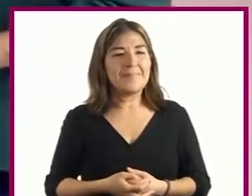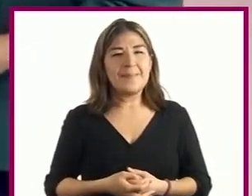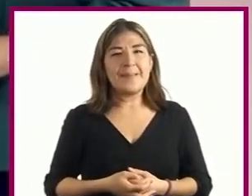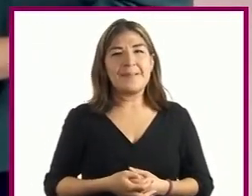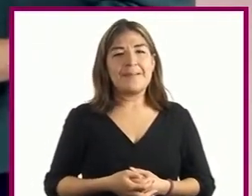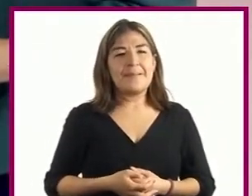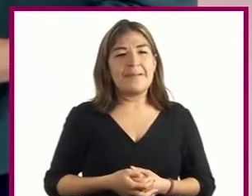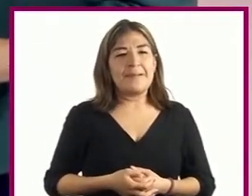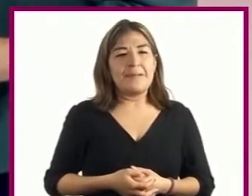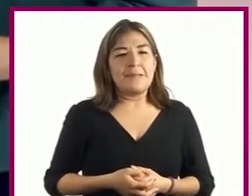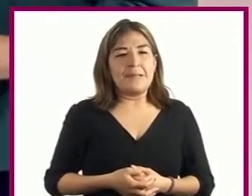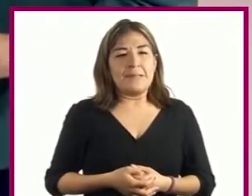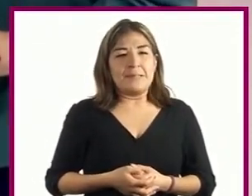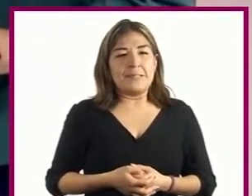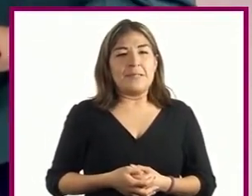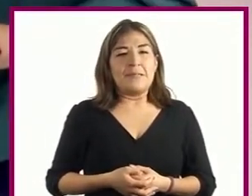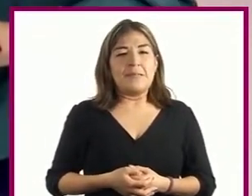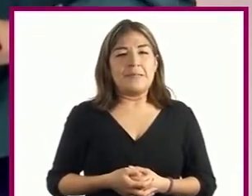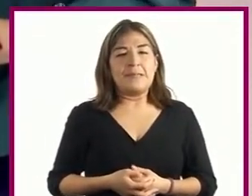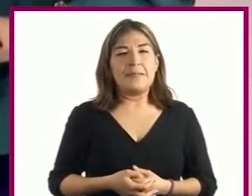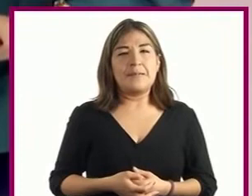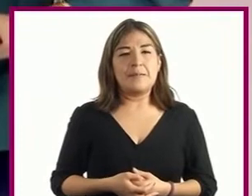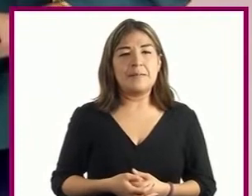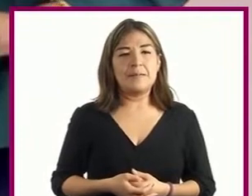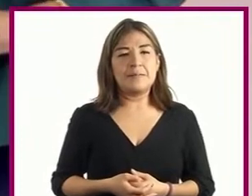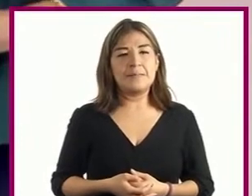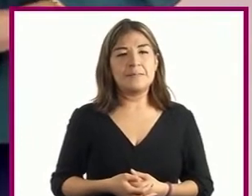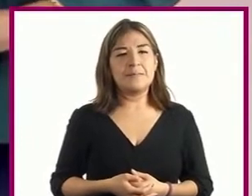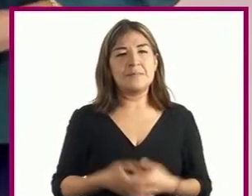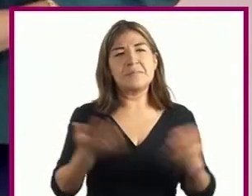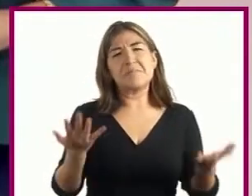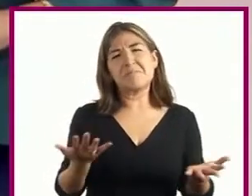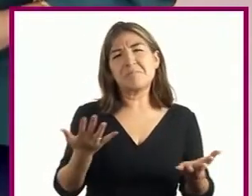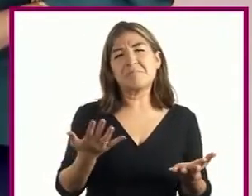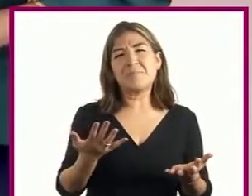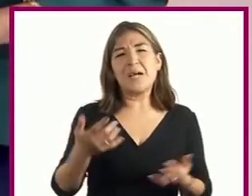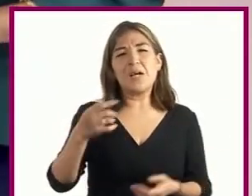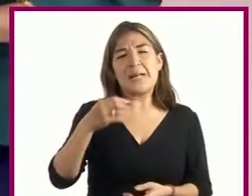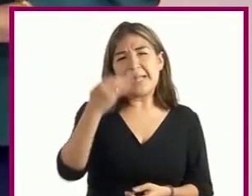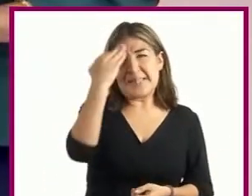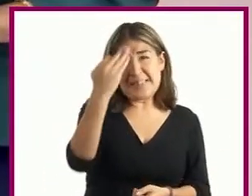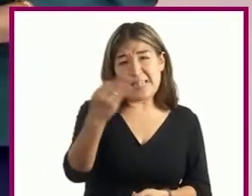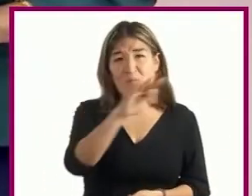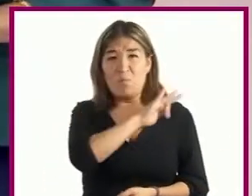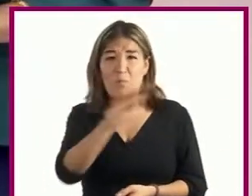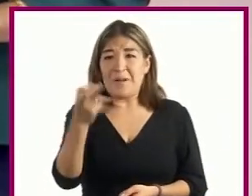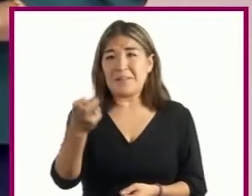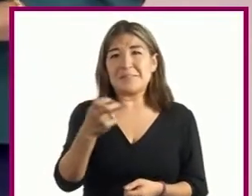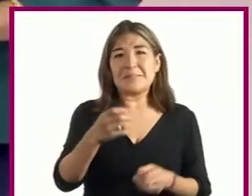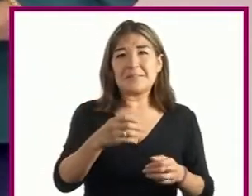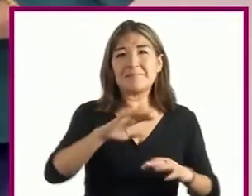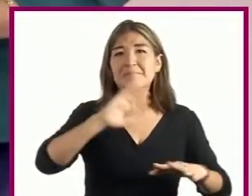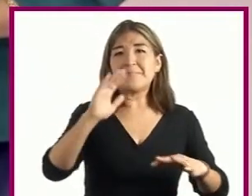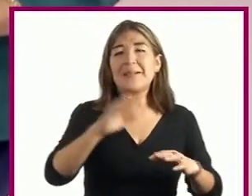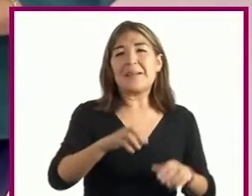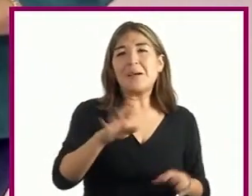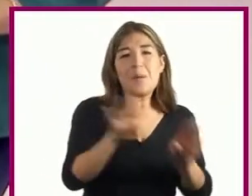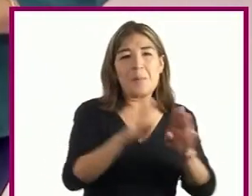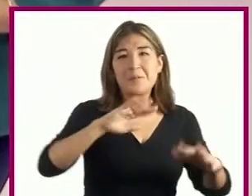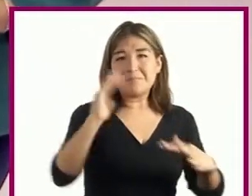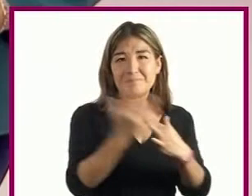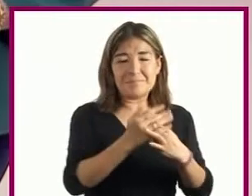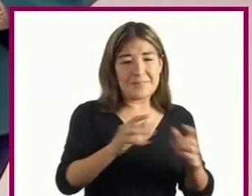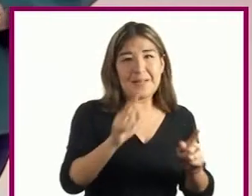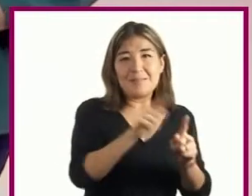Profesora, la época podría ser la Edad Media y ahí también podemos crear